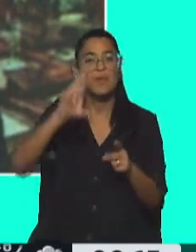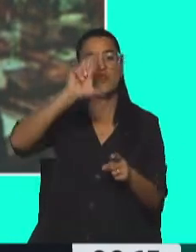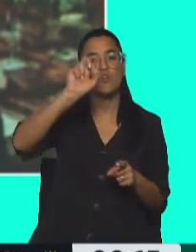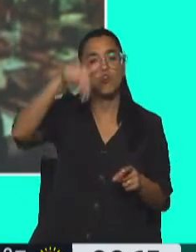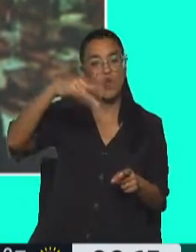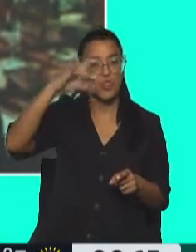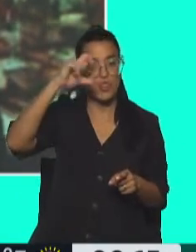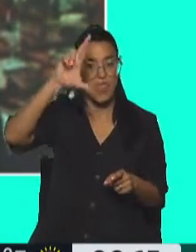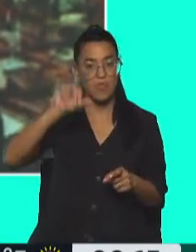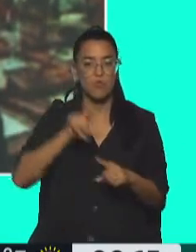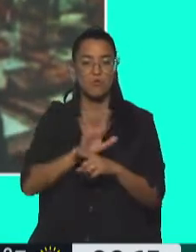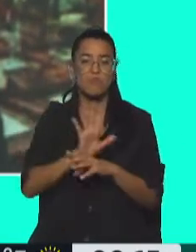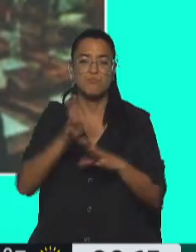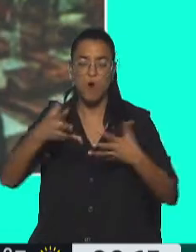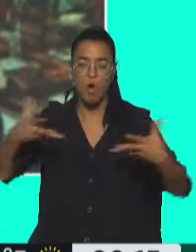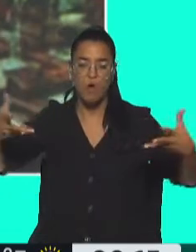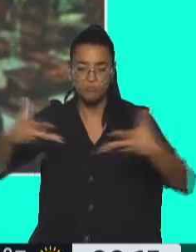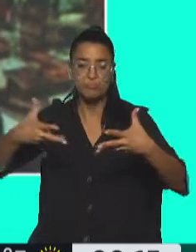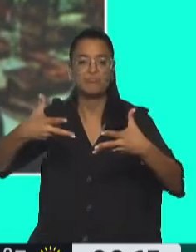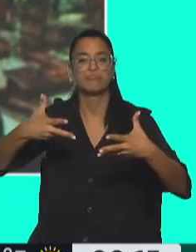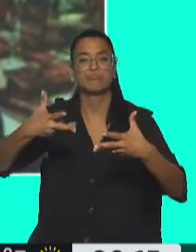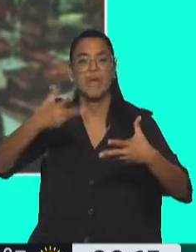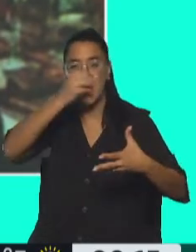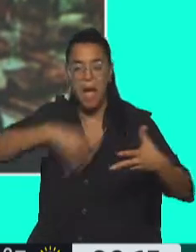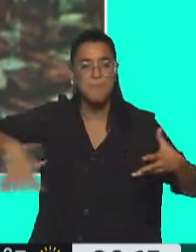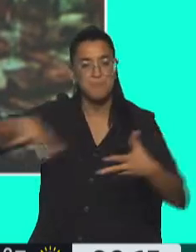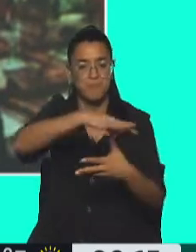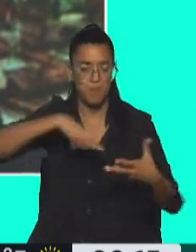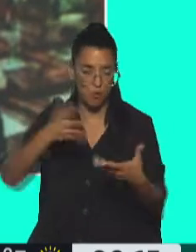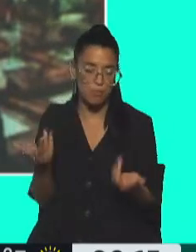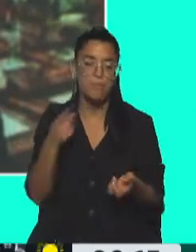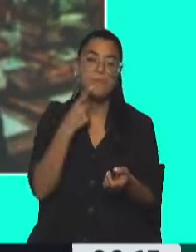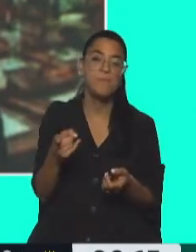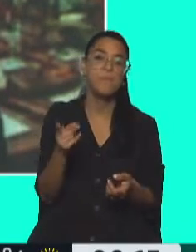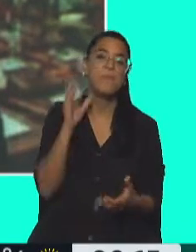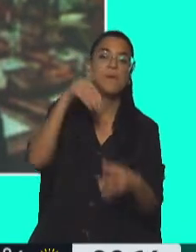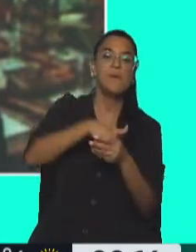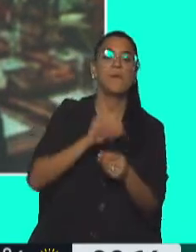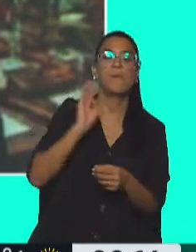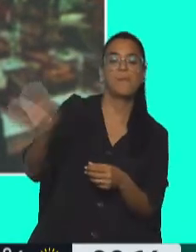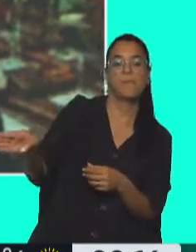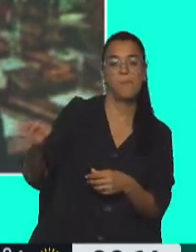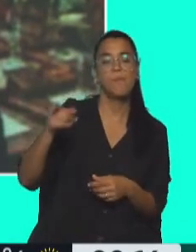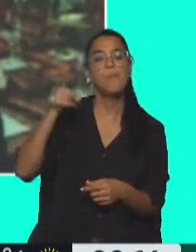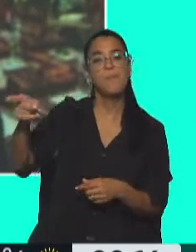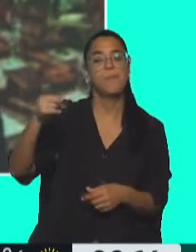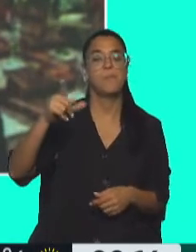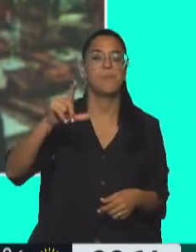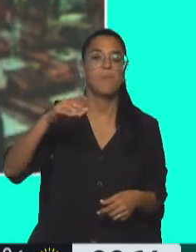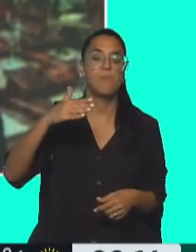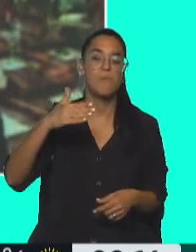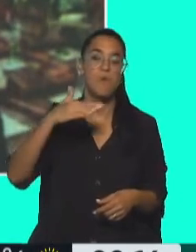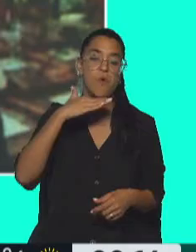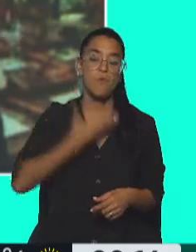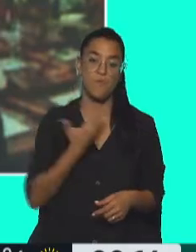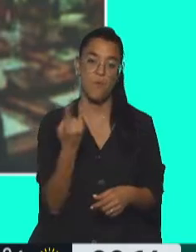también de las rondas campesinas, como bien vos decís. Para muchos fue un voto castigo contra Keiko Fujimori, por temor a que